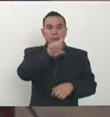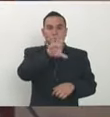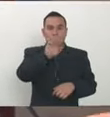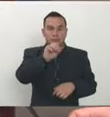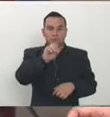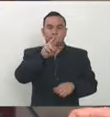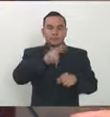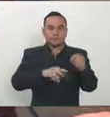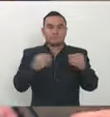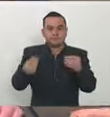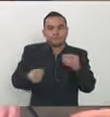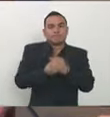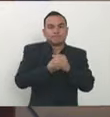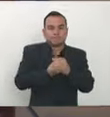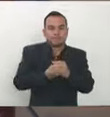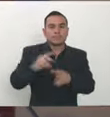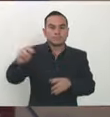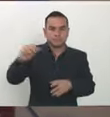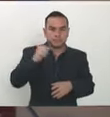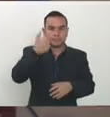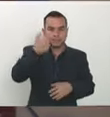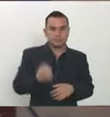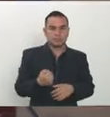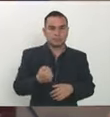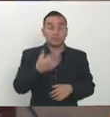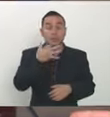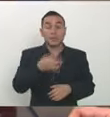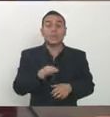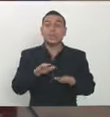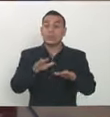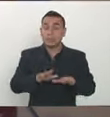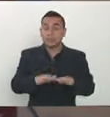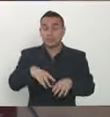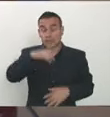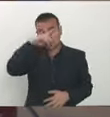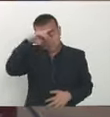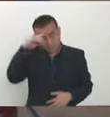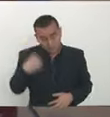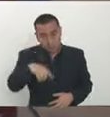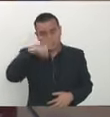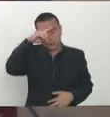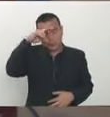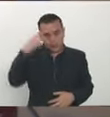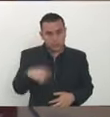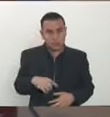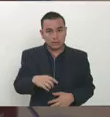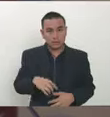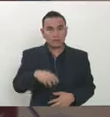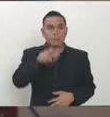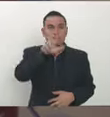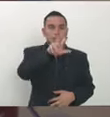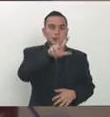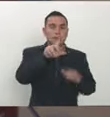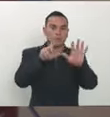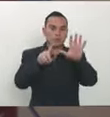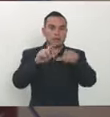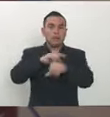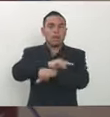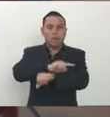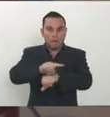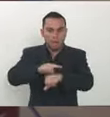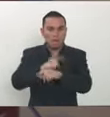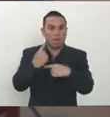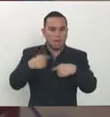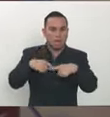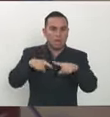$150. Y quiero agradecerles, yo sé que muchas veces trabajan, bueno, en algunos casos 36 horas corridas y